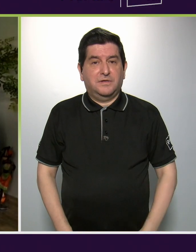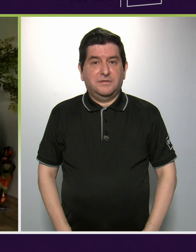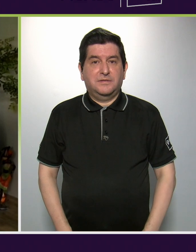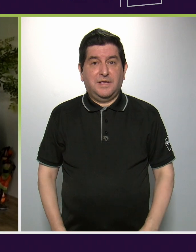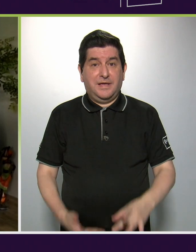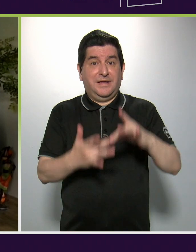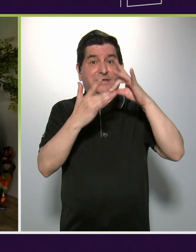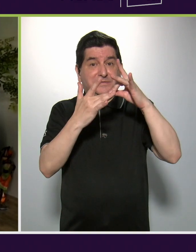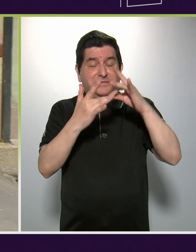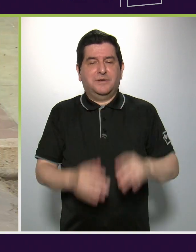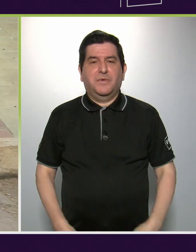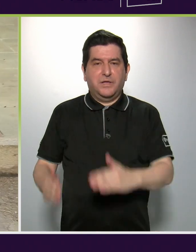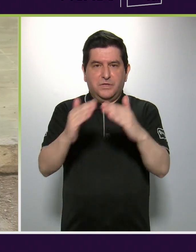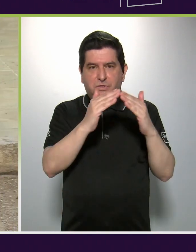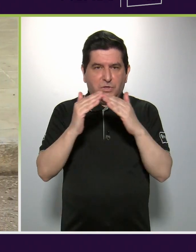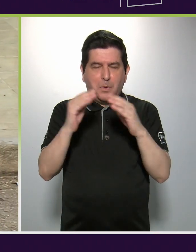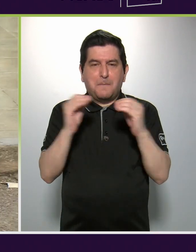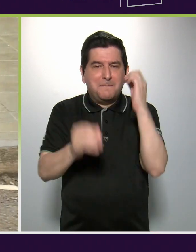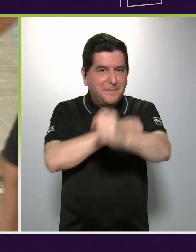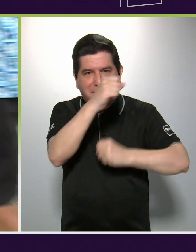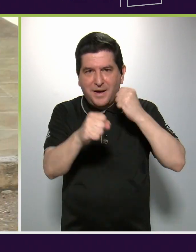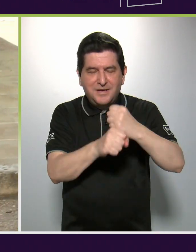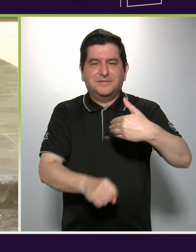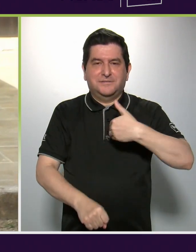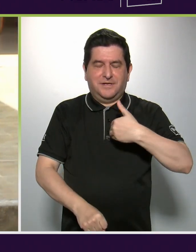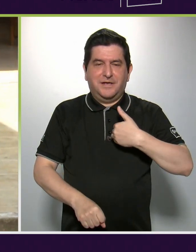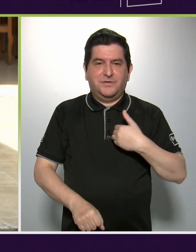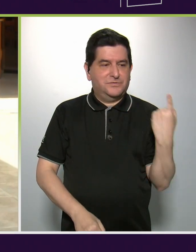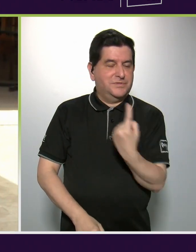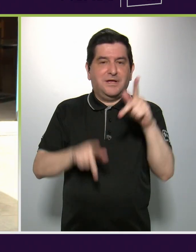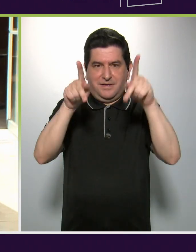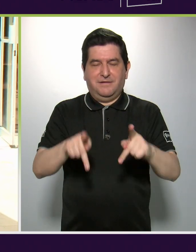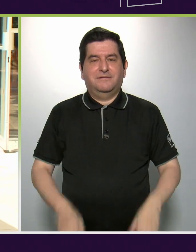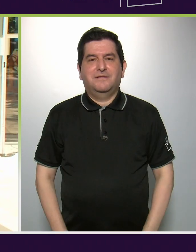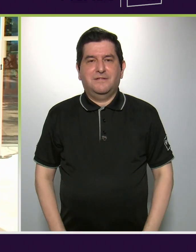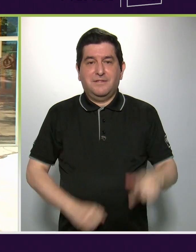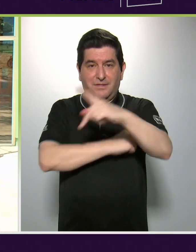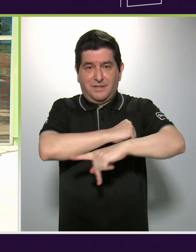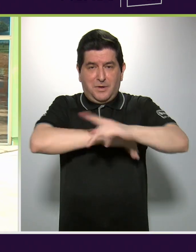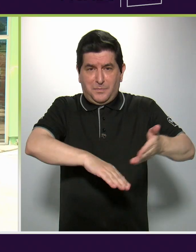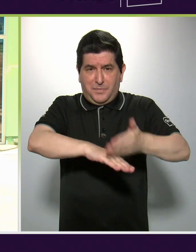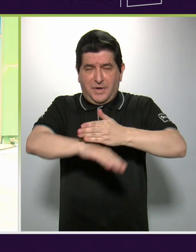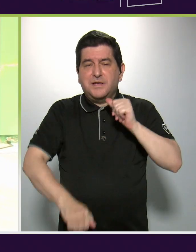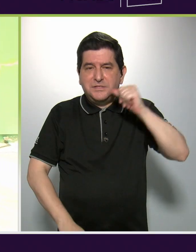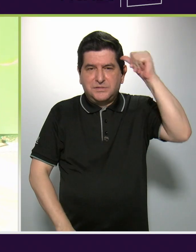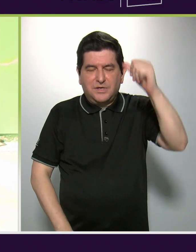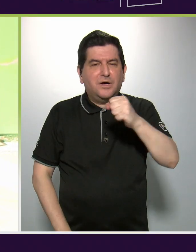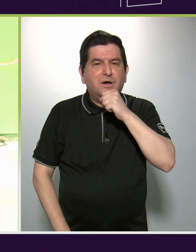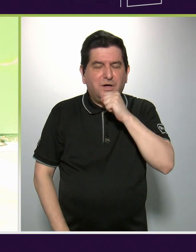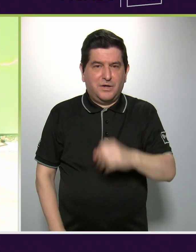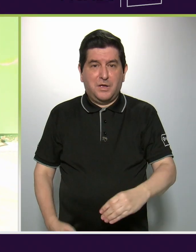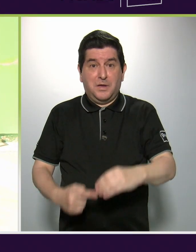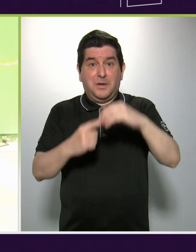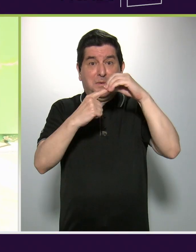persona. Esto quiere decir que en un país que avanza hacia la adultez mayor como una de las poblaciones más representativas, puede inclinar